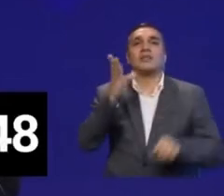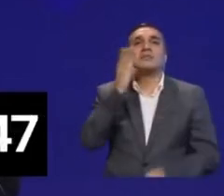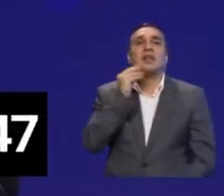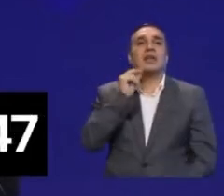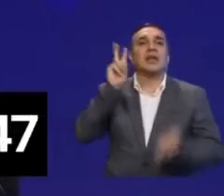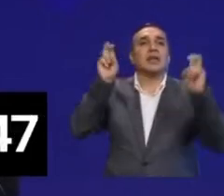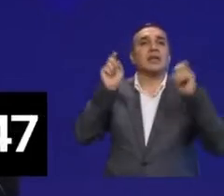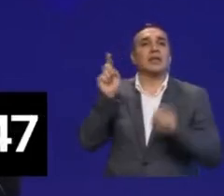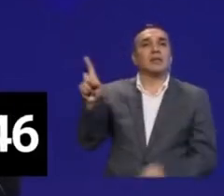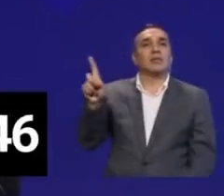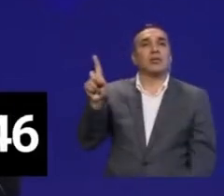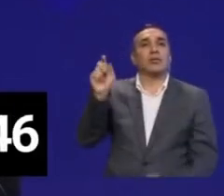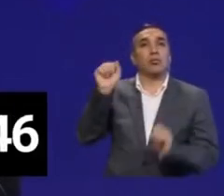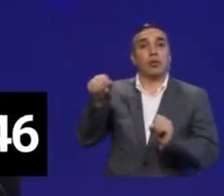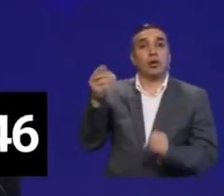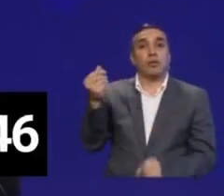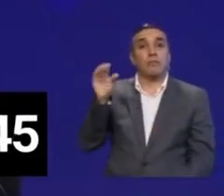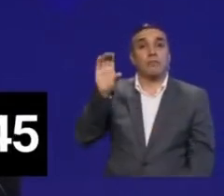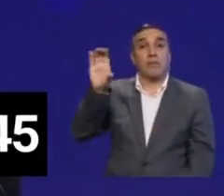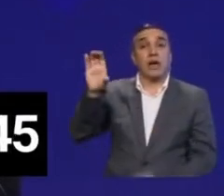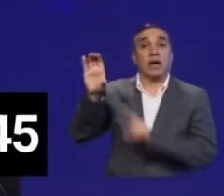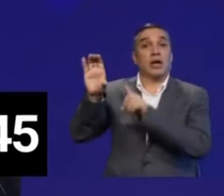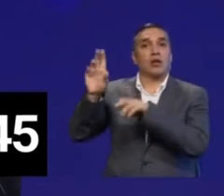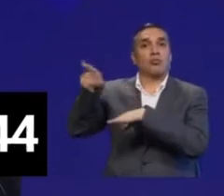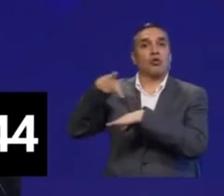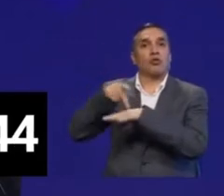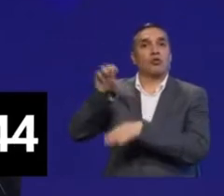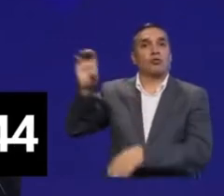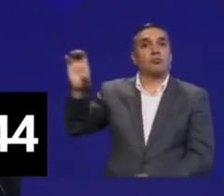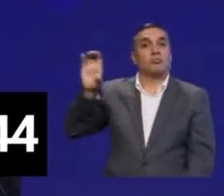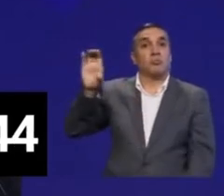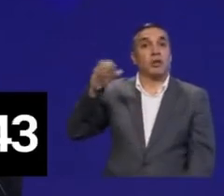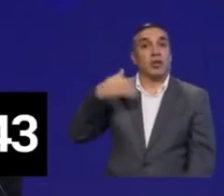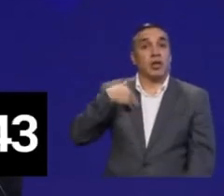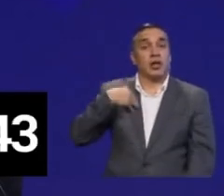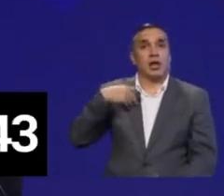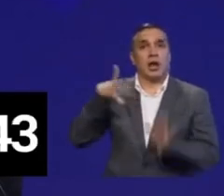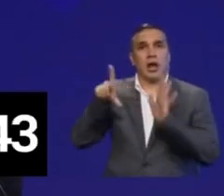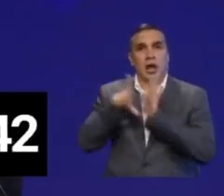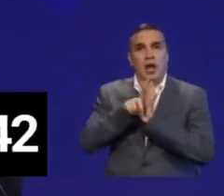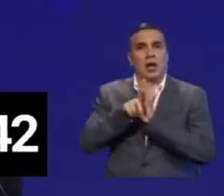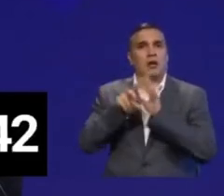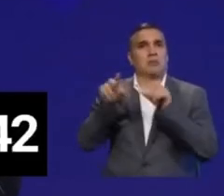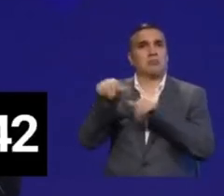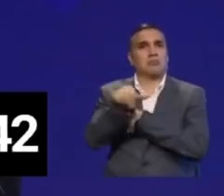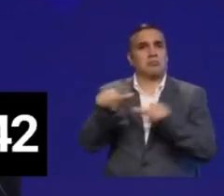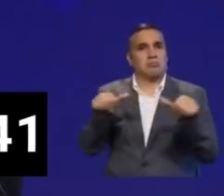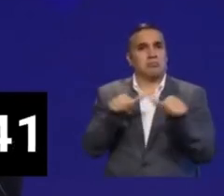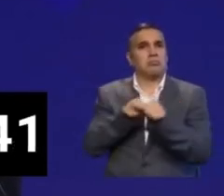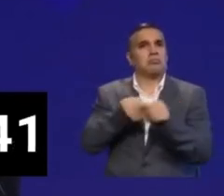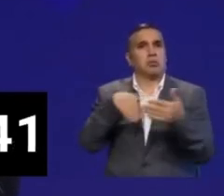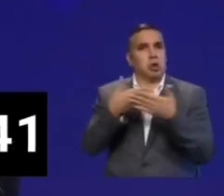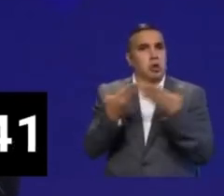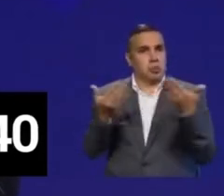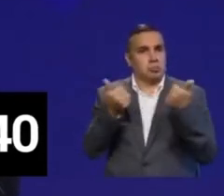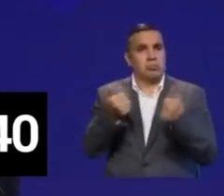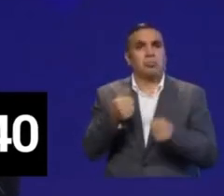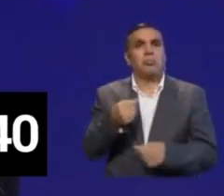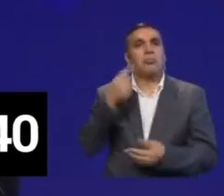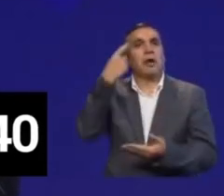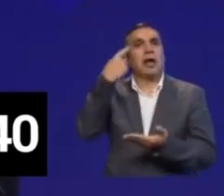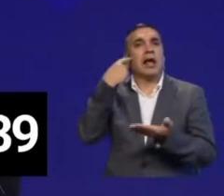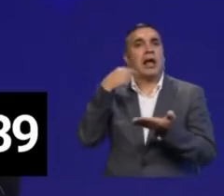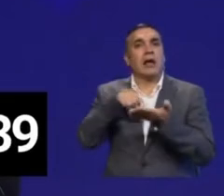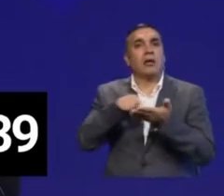tengan la capacidad financiera y profesional, además de jurídica, en el ámbito administrativo y penal inclusive, de responder